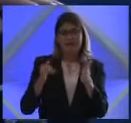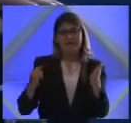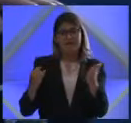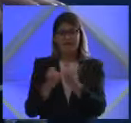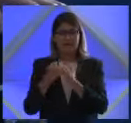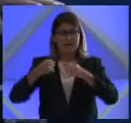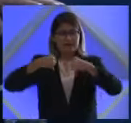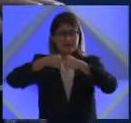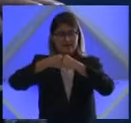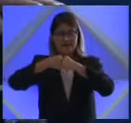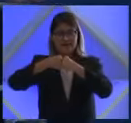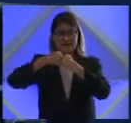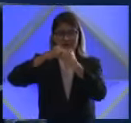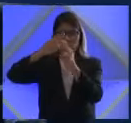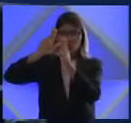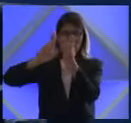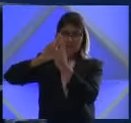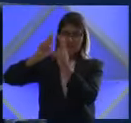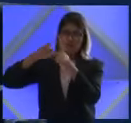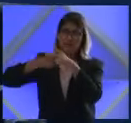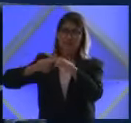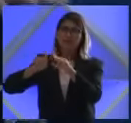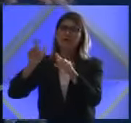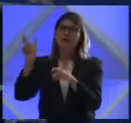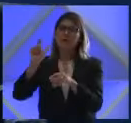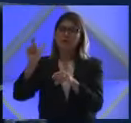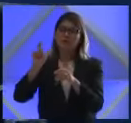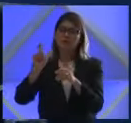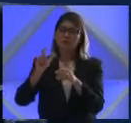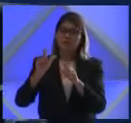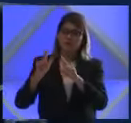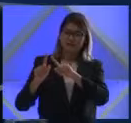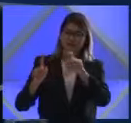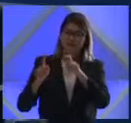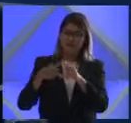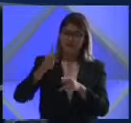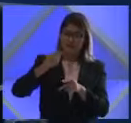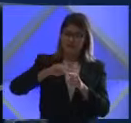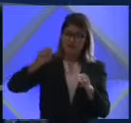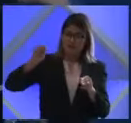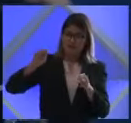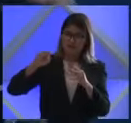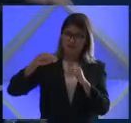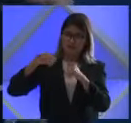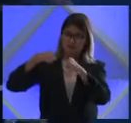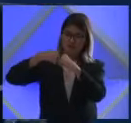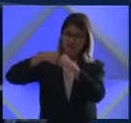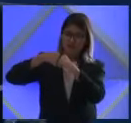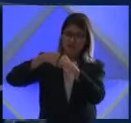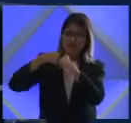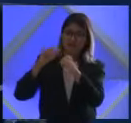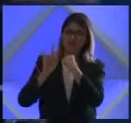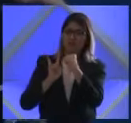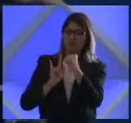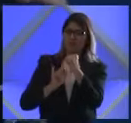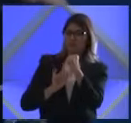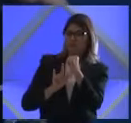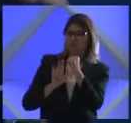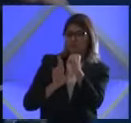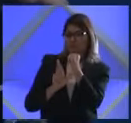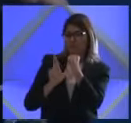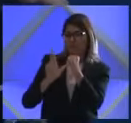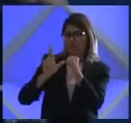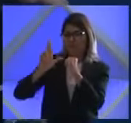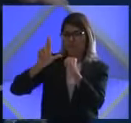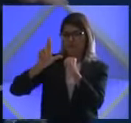comienza a los 100 km de altitud y un vehículo turístico llega a 110 pues ya